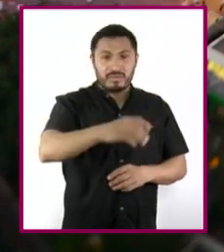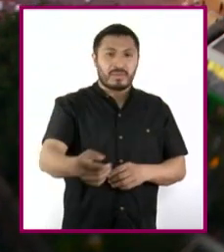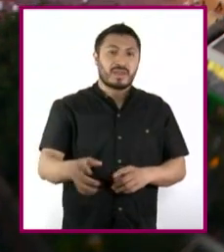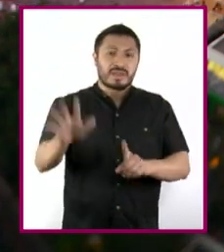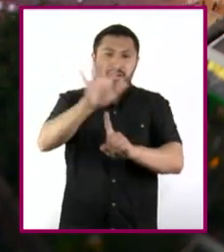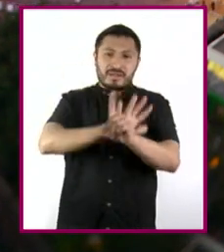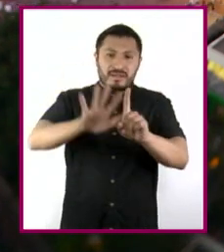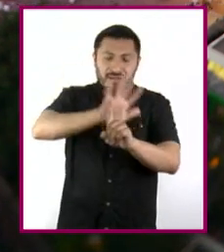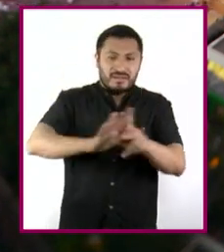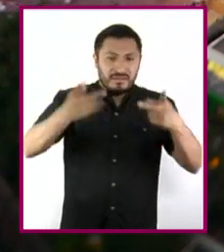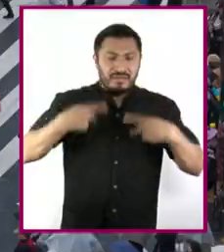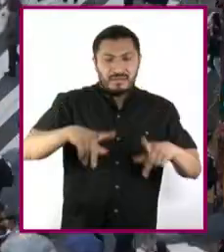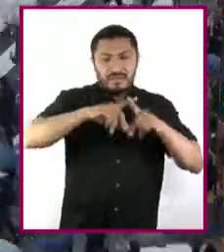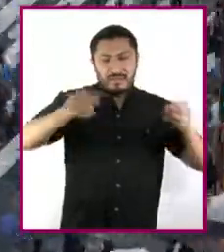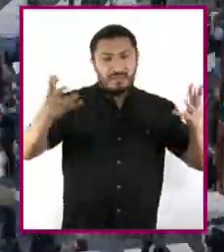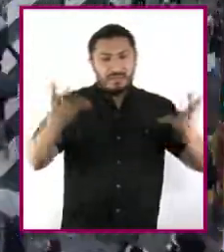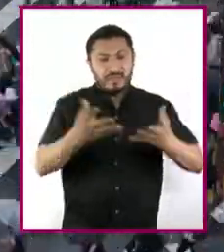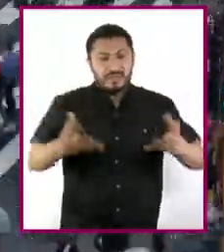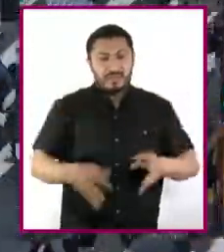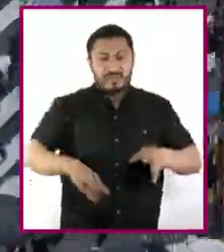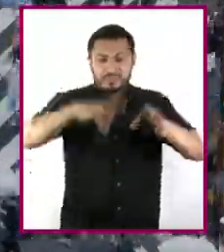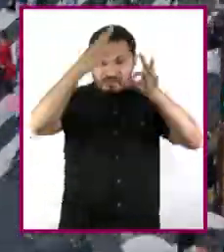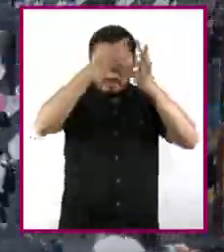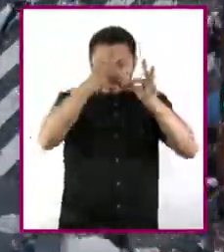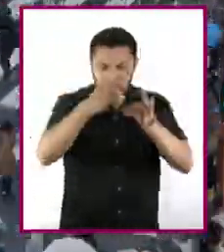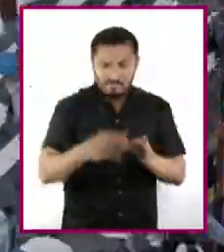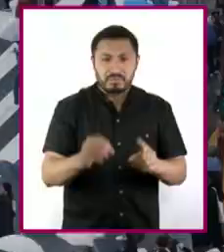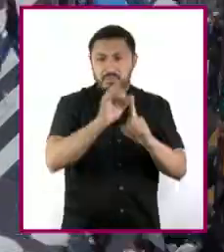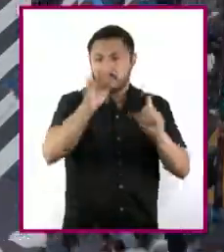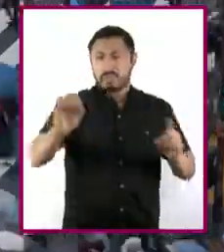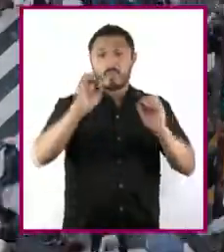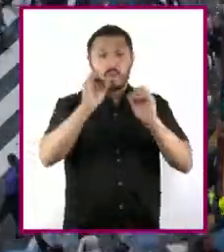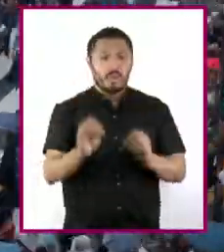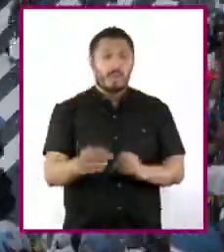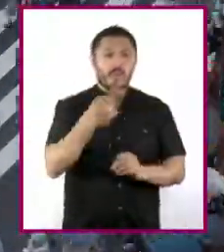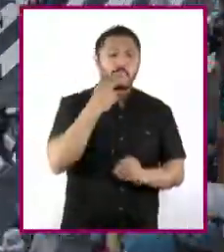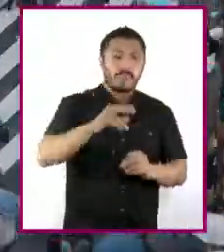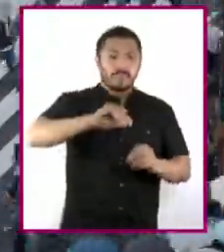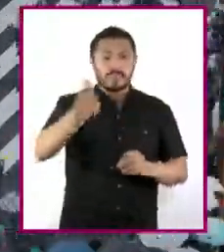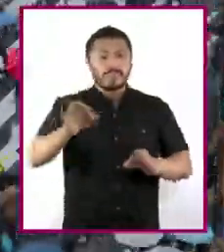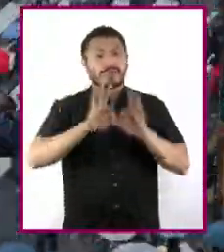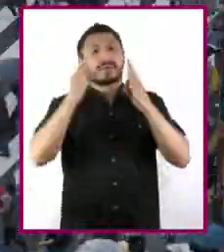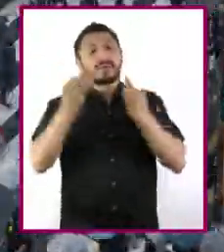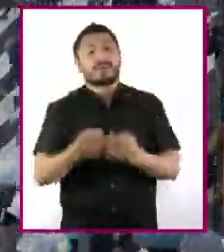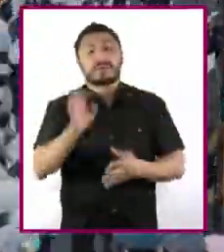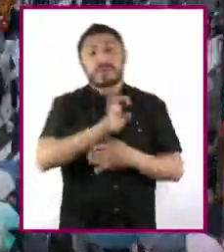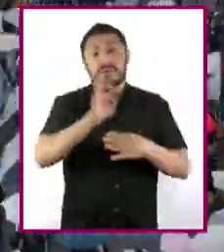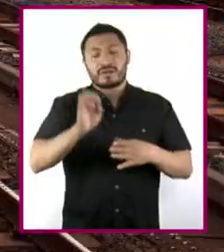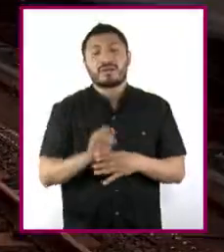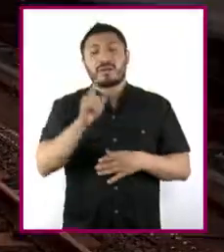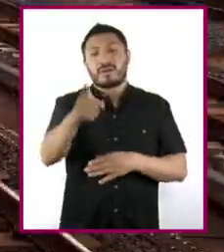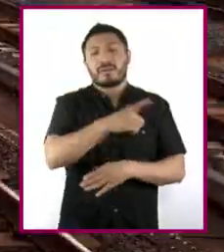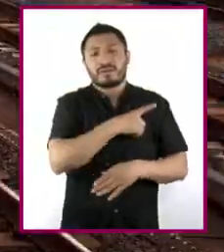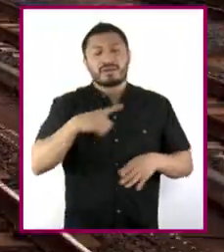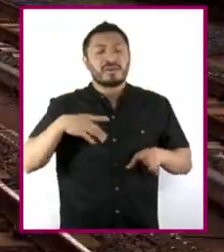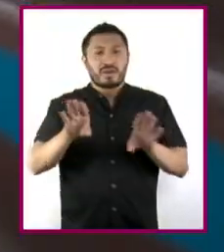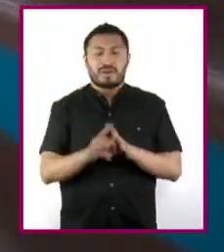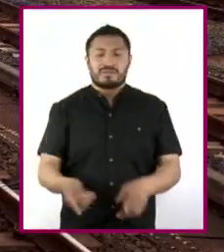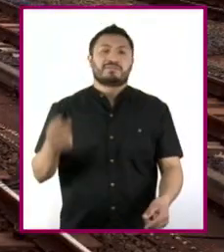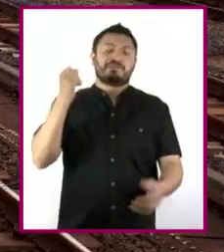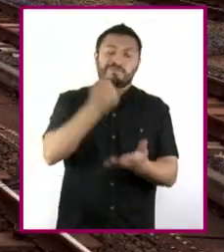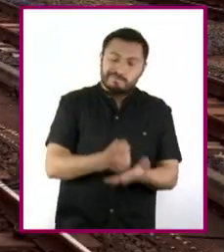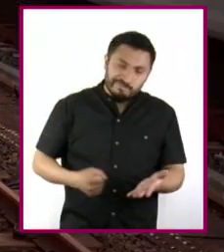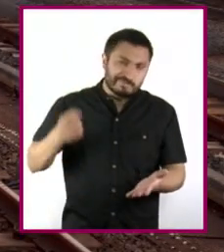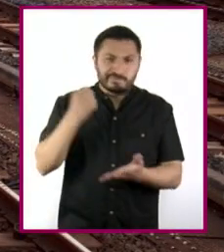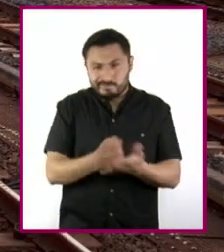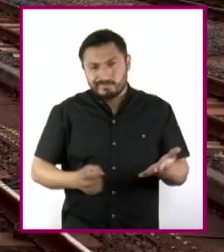los japoneses de desarrollar ciertos procesos o aplicaciones en otra forma. Entonces, uno tiene que estar lidiando con esta